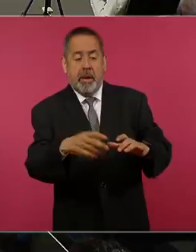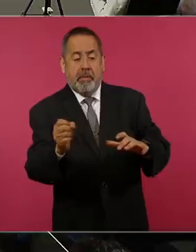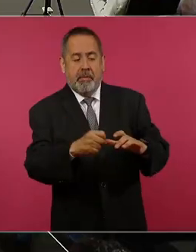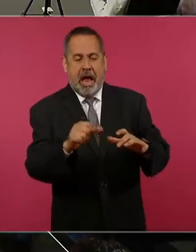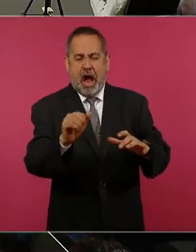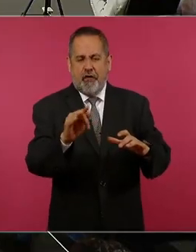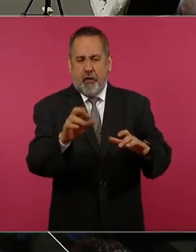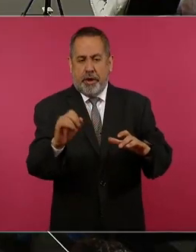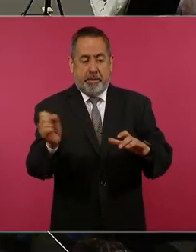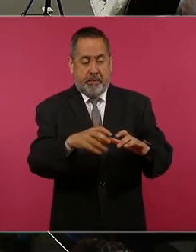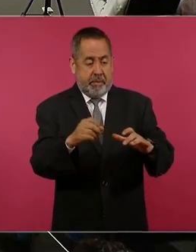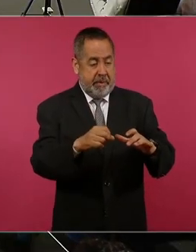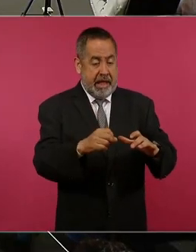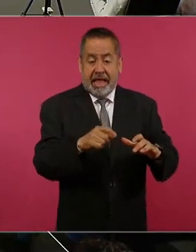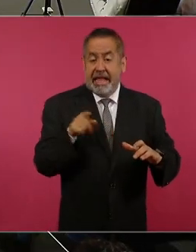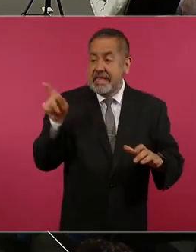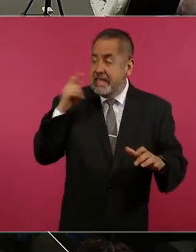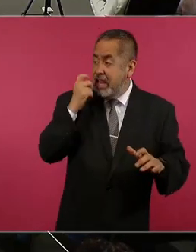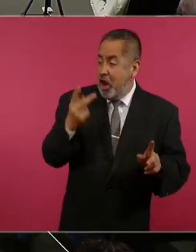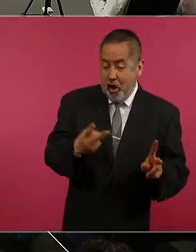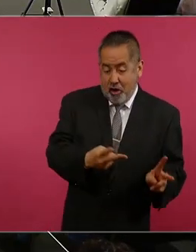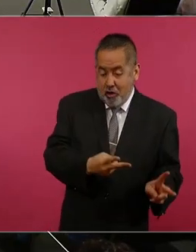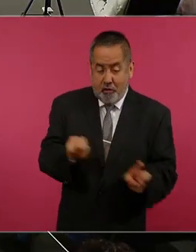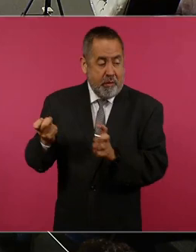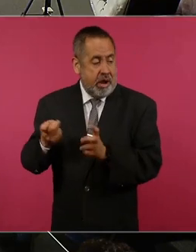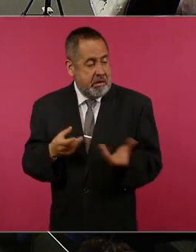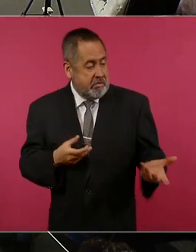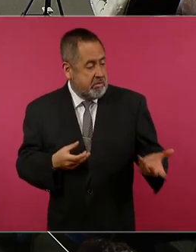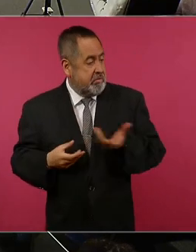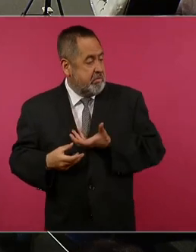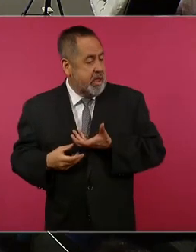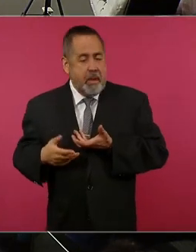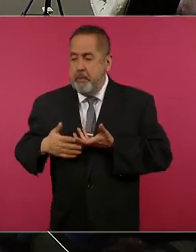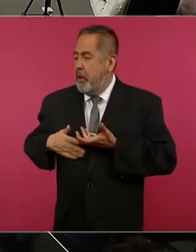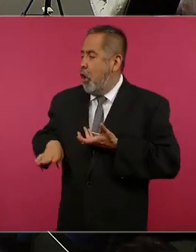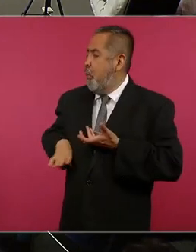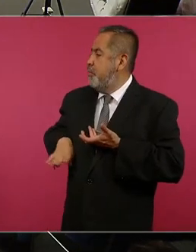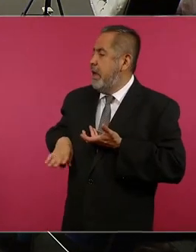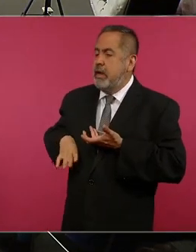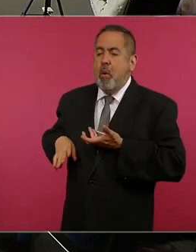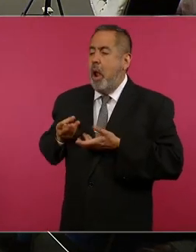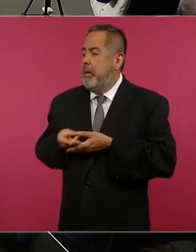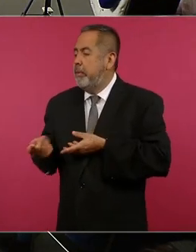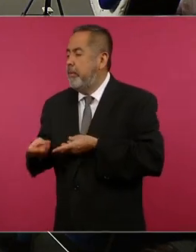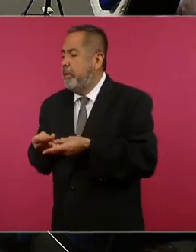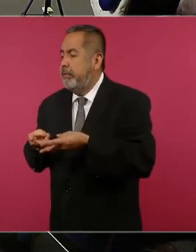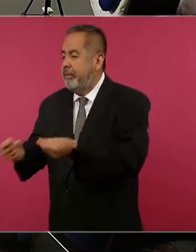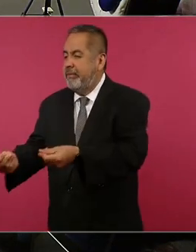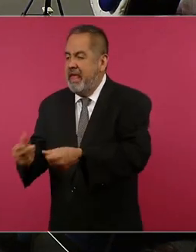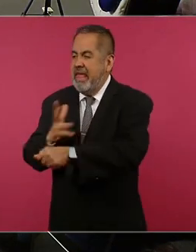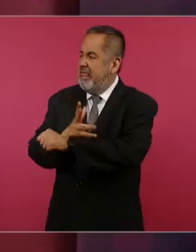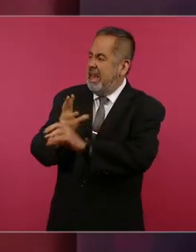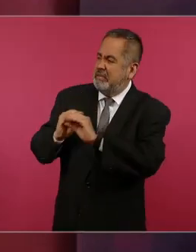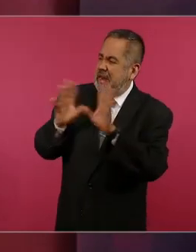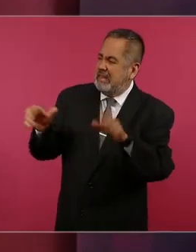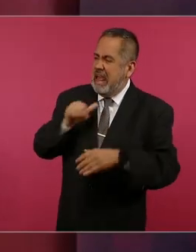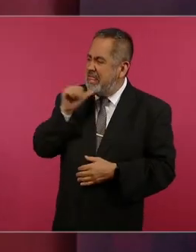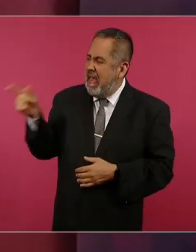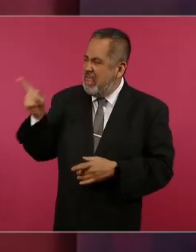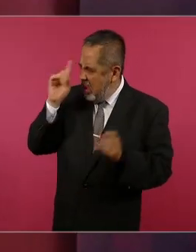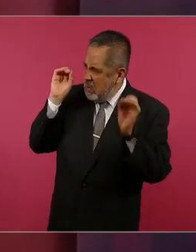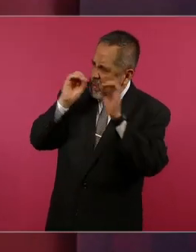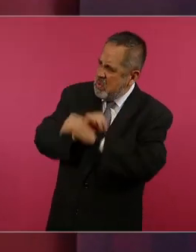y luego disponer de ellos de acuerdo a sus intereses y sin transparencia alguna.